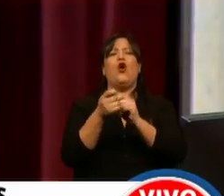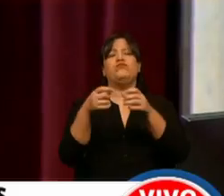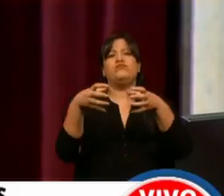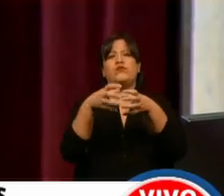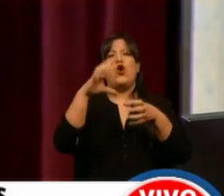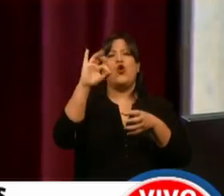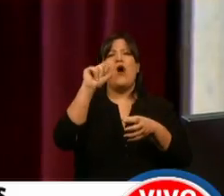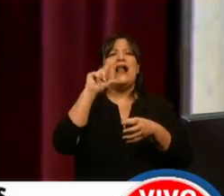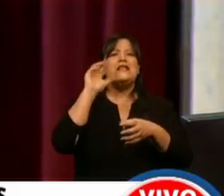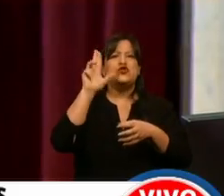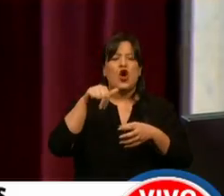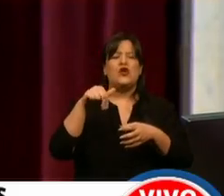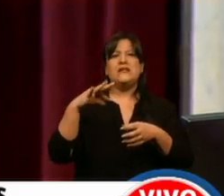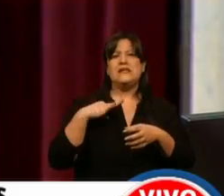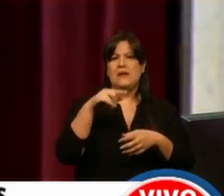buenos aires